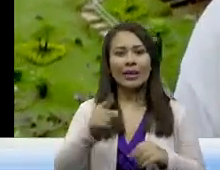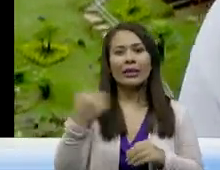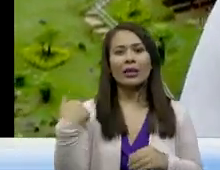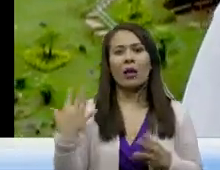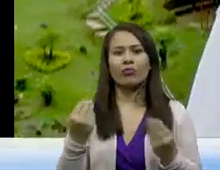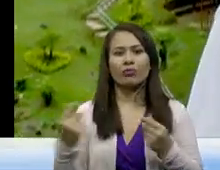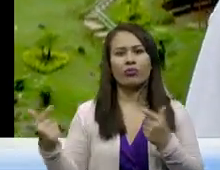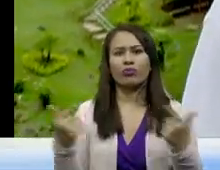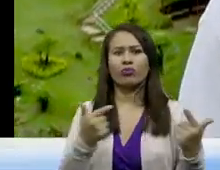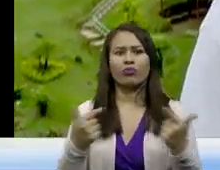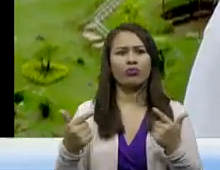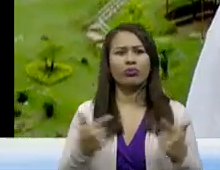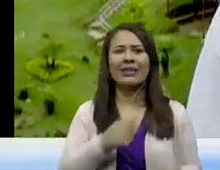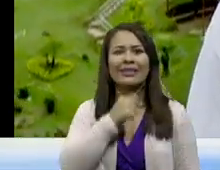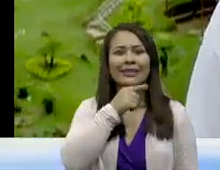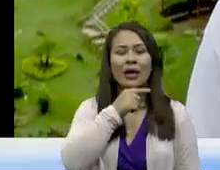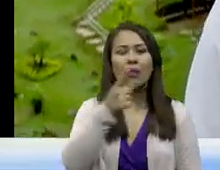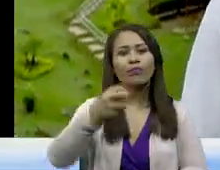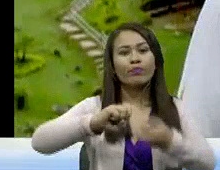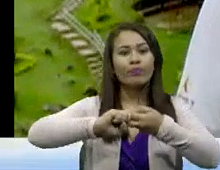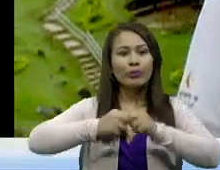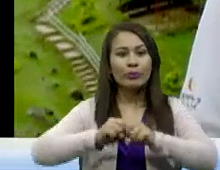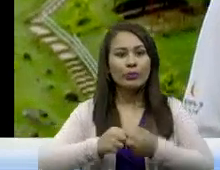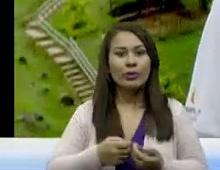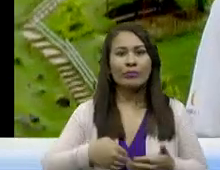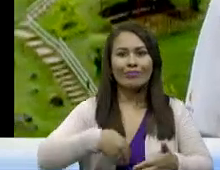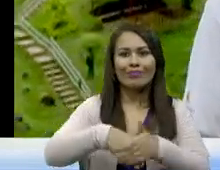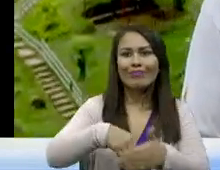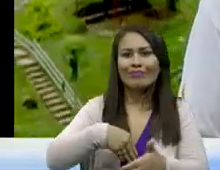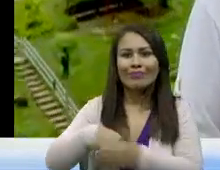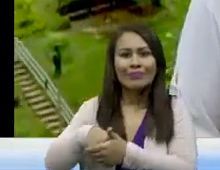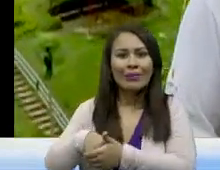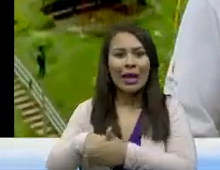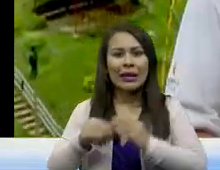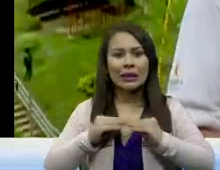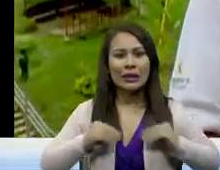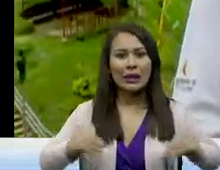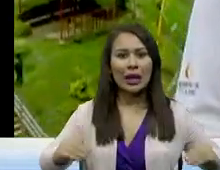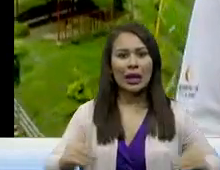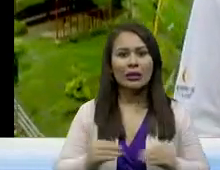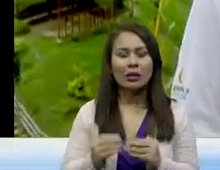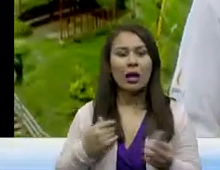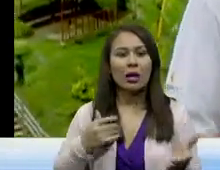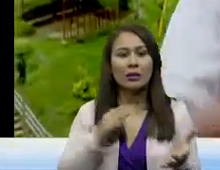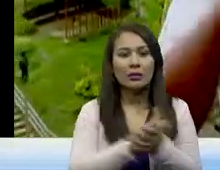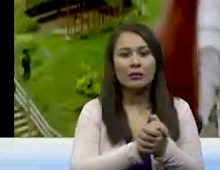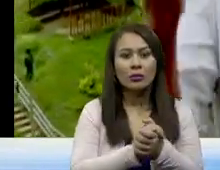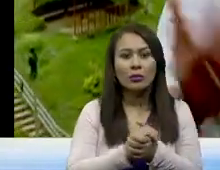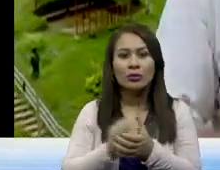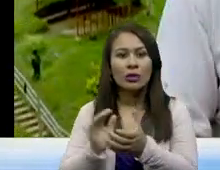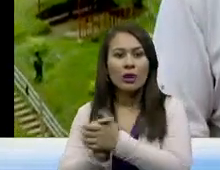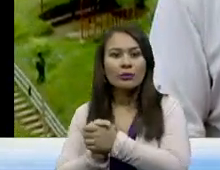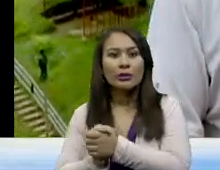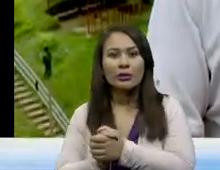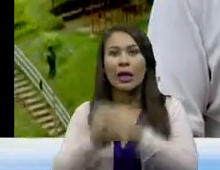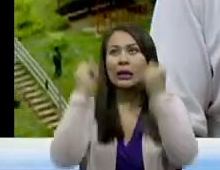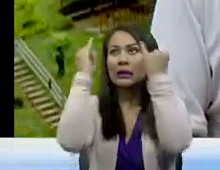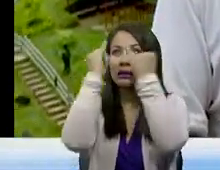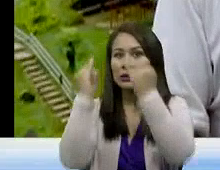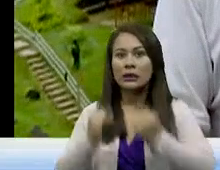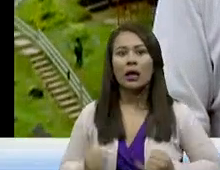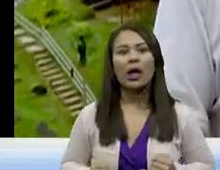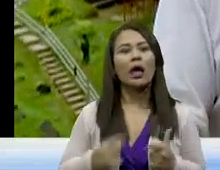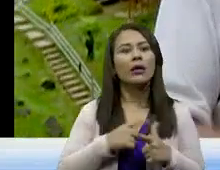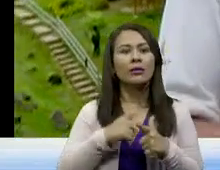guerra entre comarcas, muchos problemas por límites, por tierra, por esposas, por dioses y todas esas cosas. Entonces,